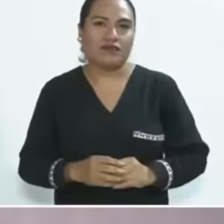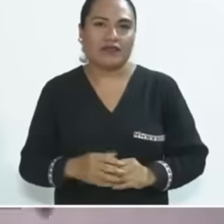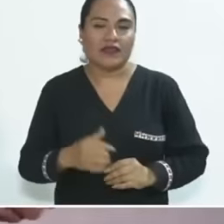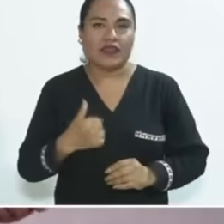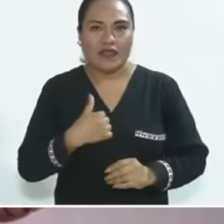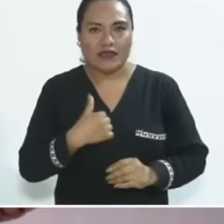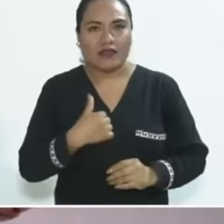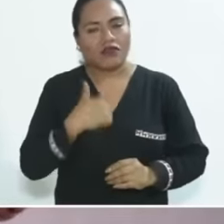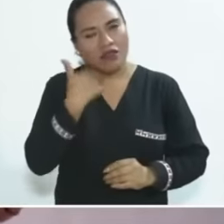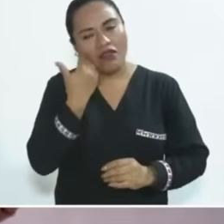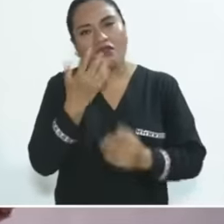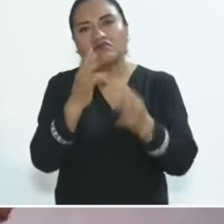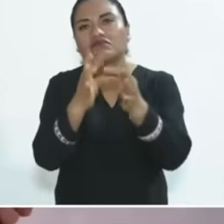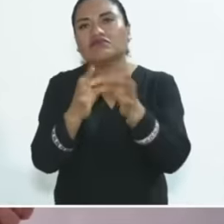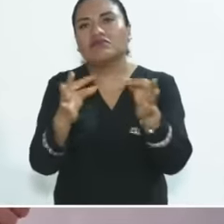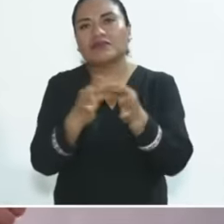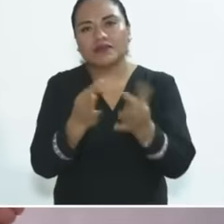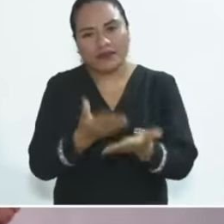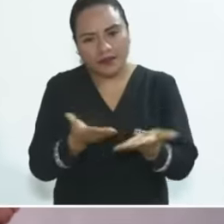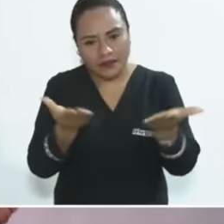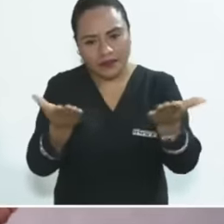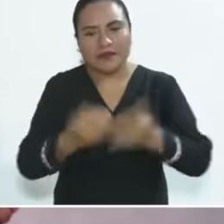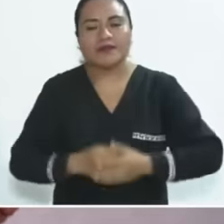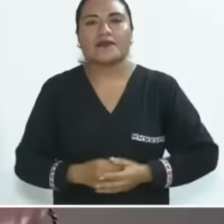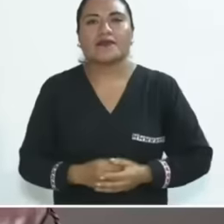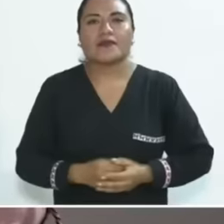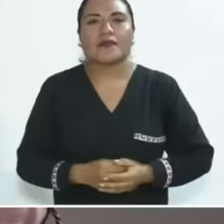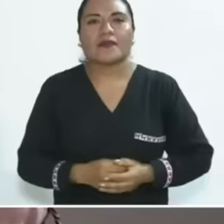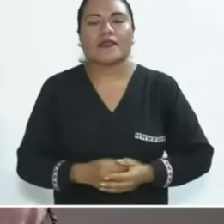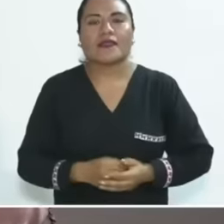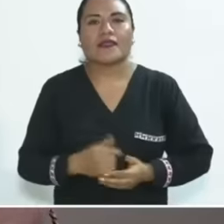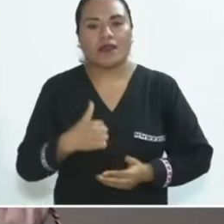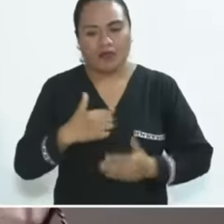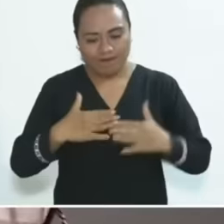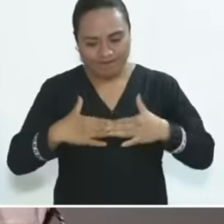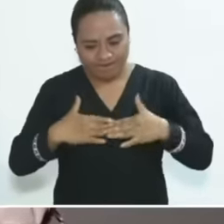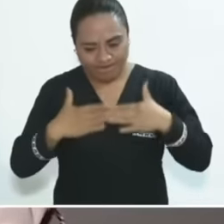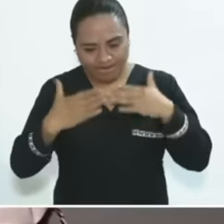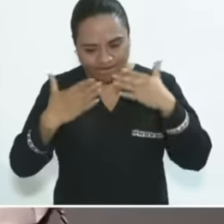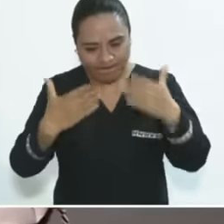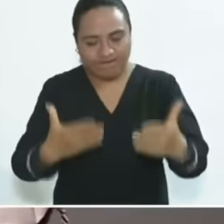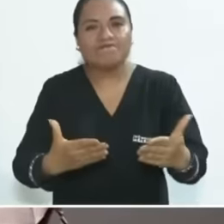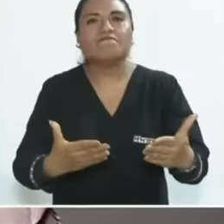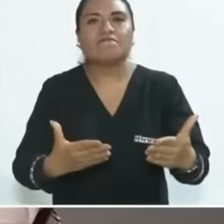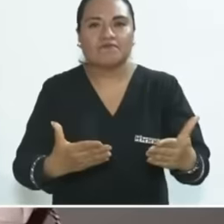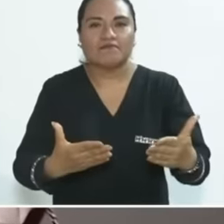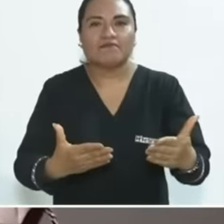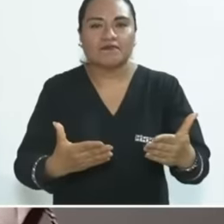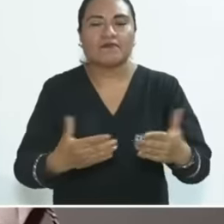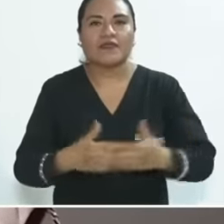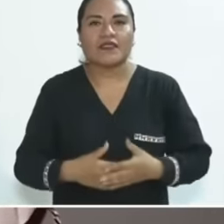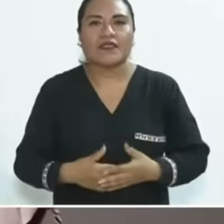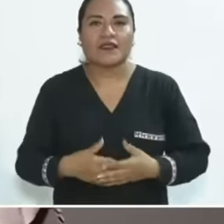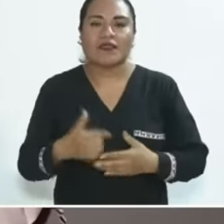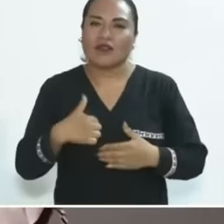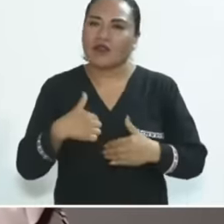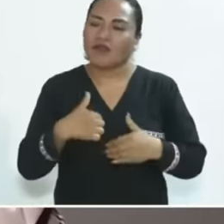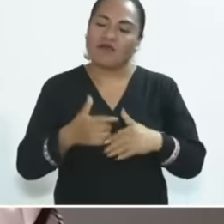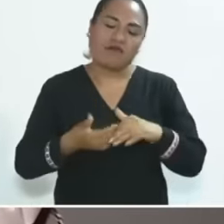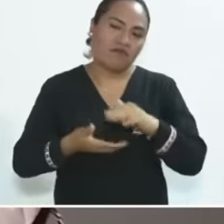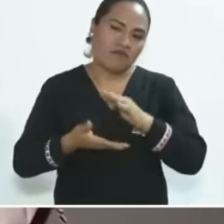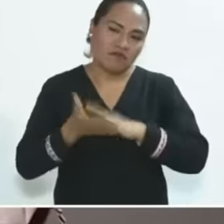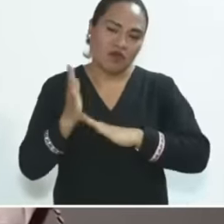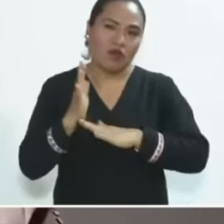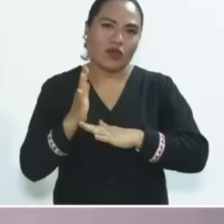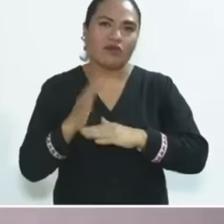compartir con ustedes, quiero confesarles que me voy a retirar